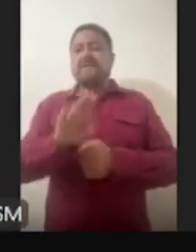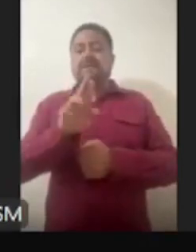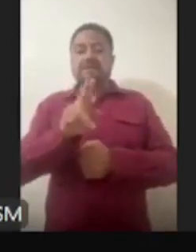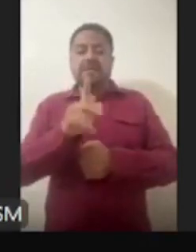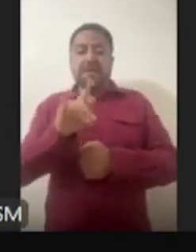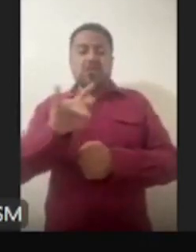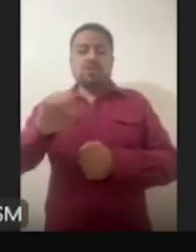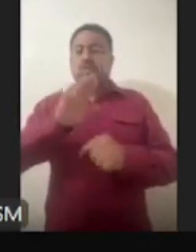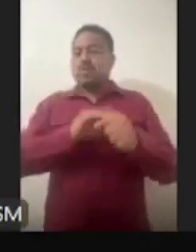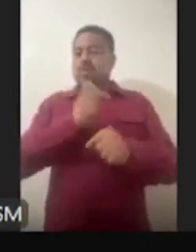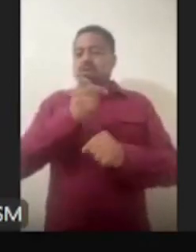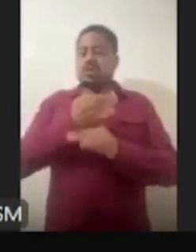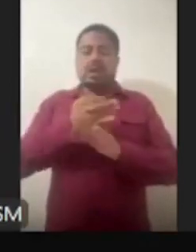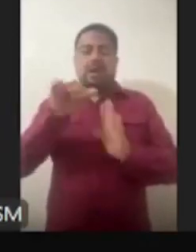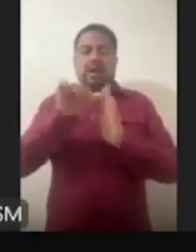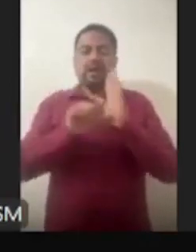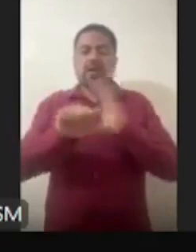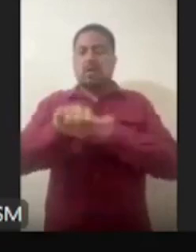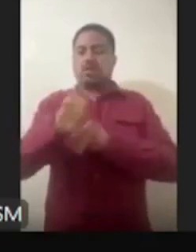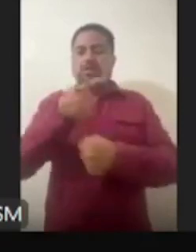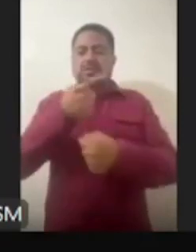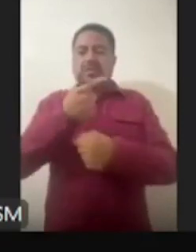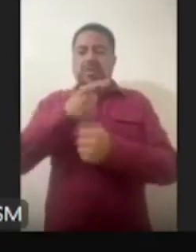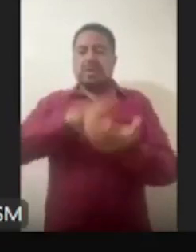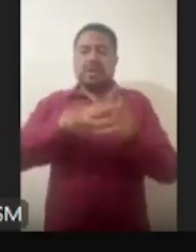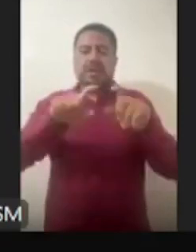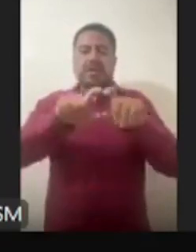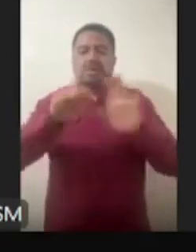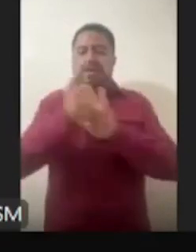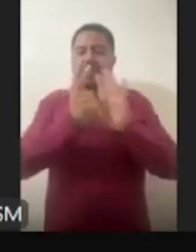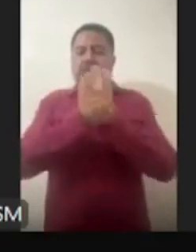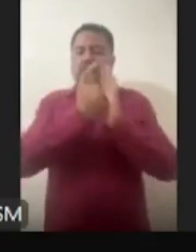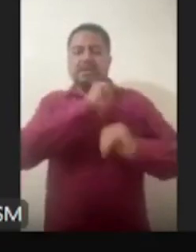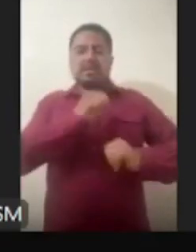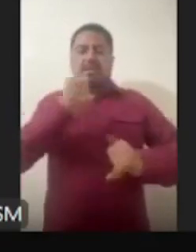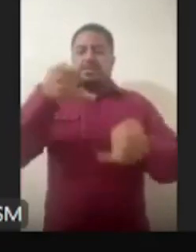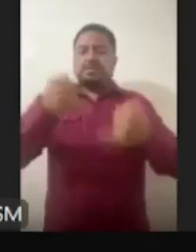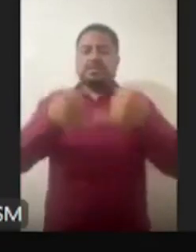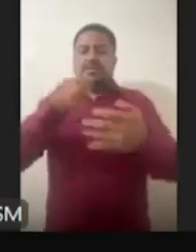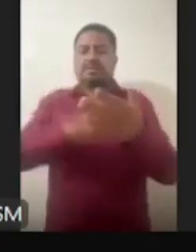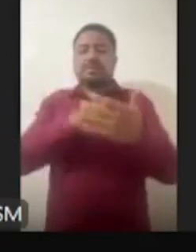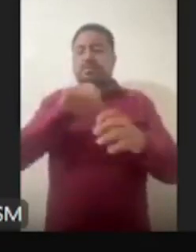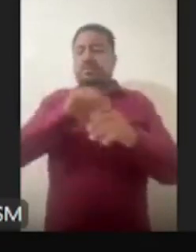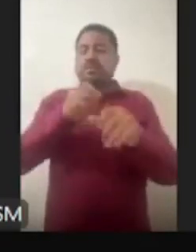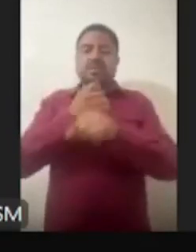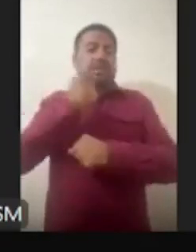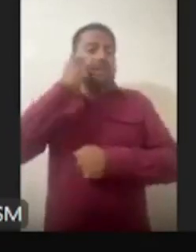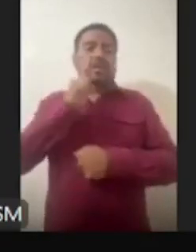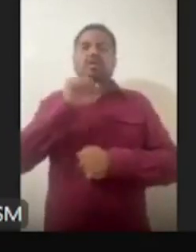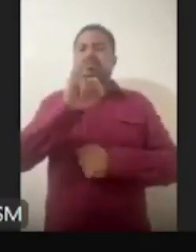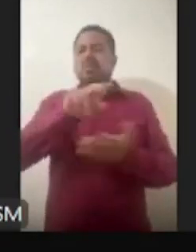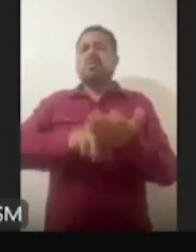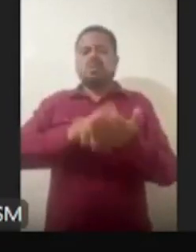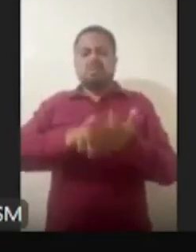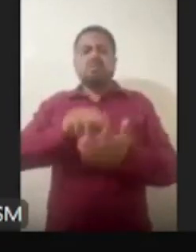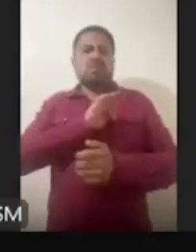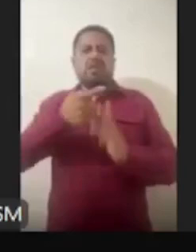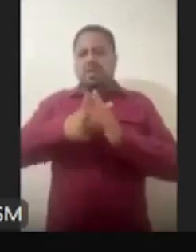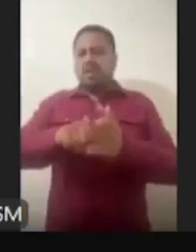del artículo 11, párrafo primero de la Ley Orgánica del Tribunal Electoral del Estado de Guerrero, existe quórum legal para sesionar